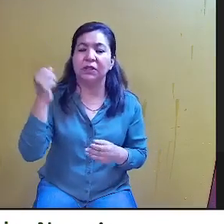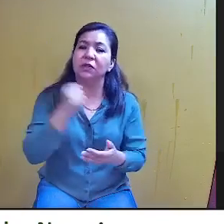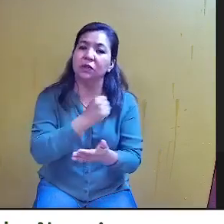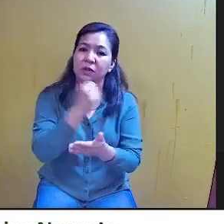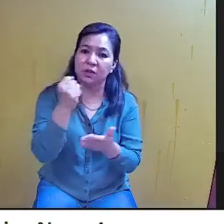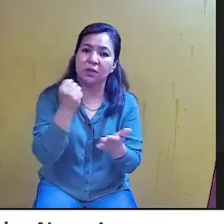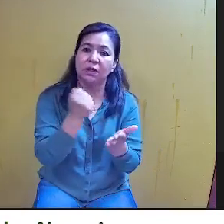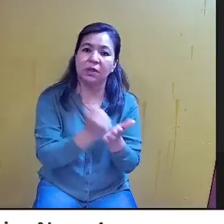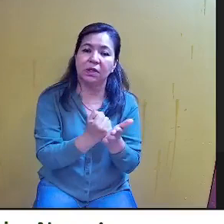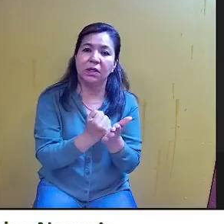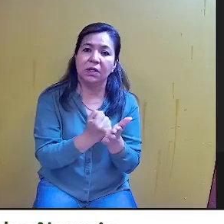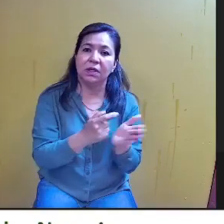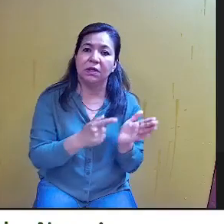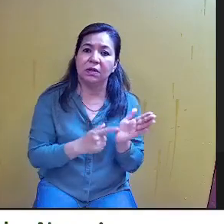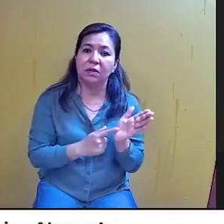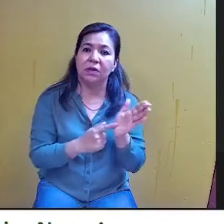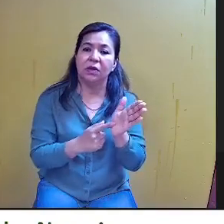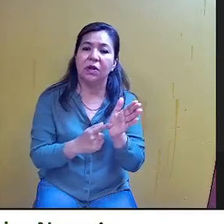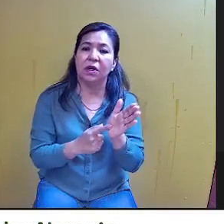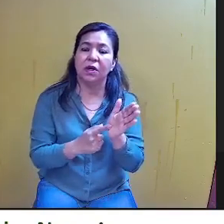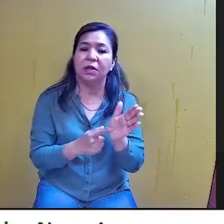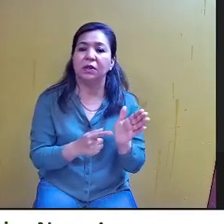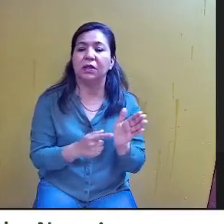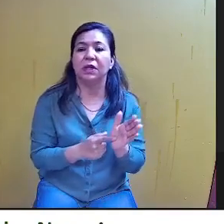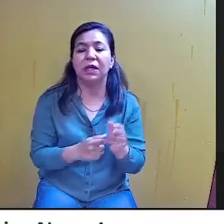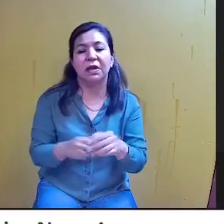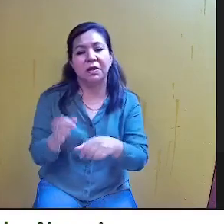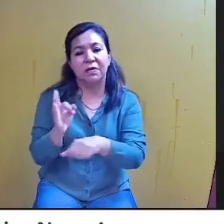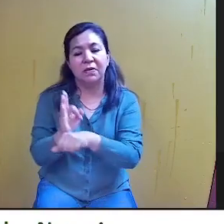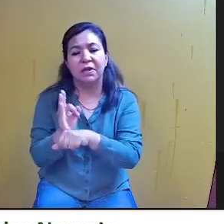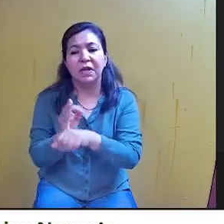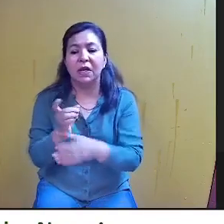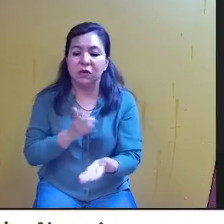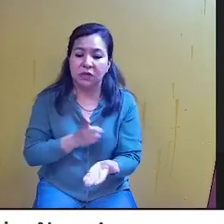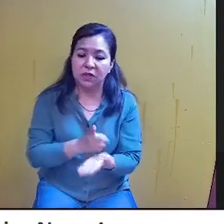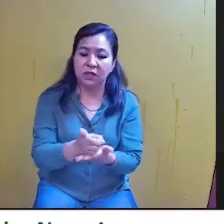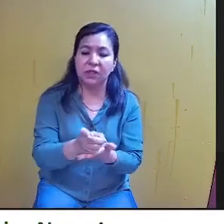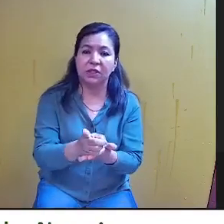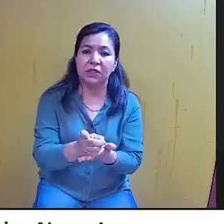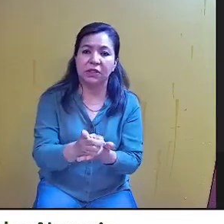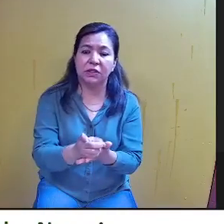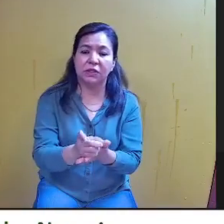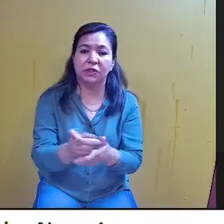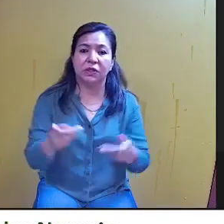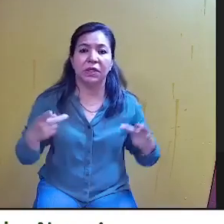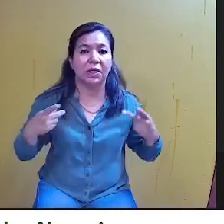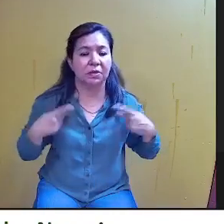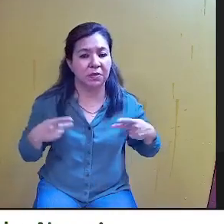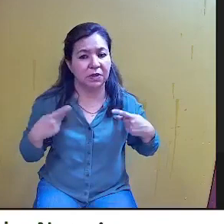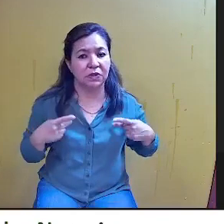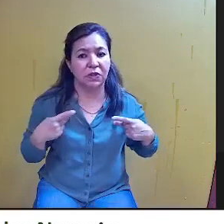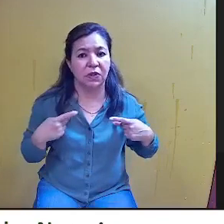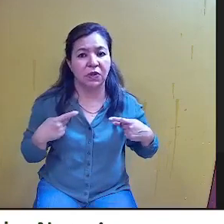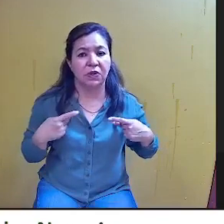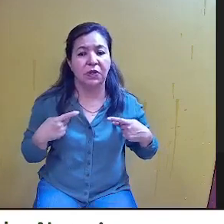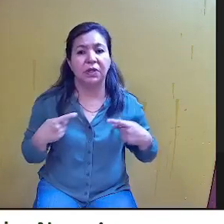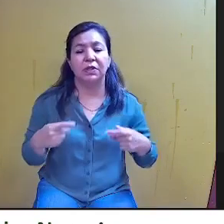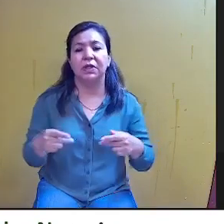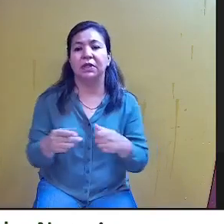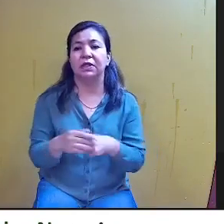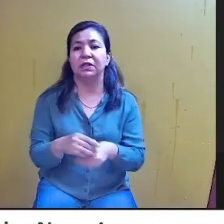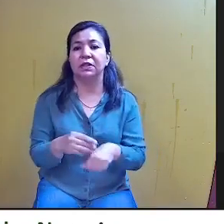ordenado mediante sentencia en el juicio para la protección de los derechos político-electorales del ciudadano y personas ciudadanas, identificado con la